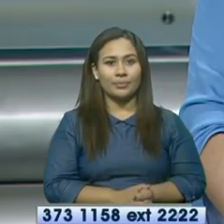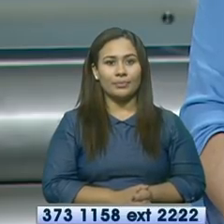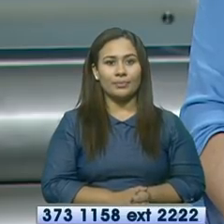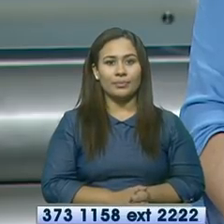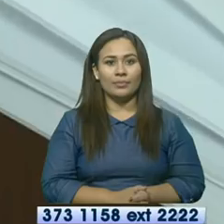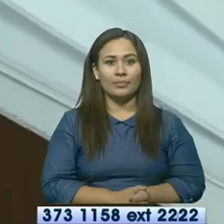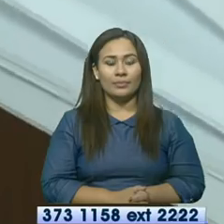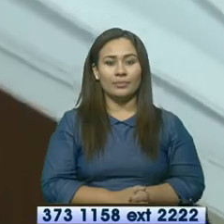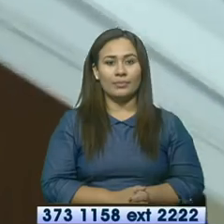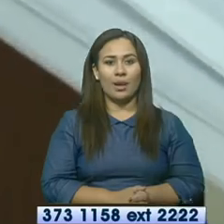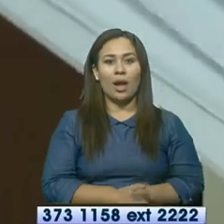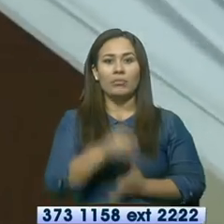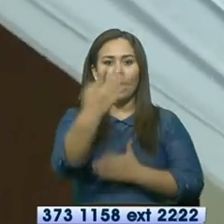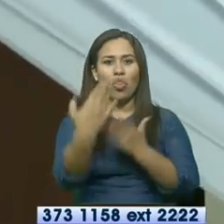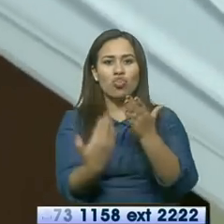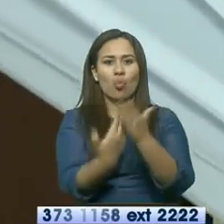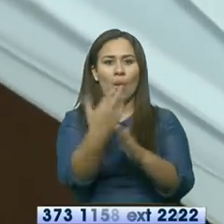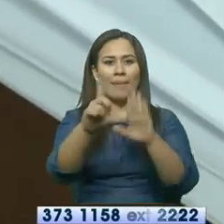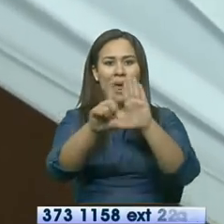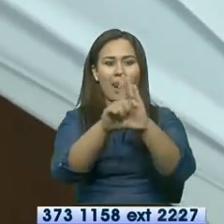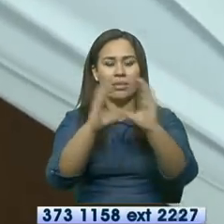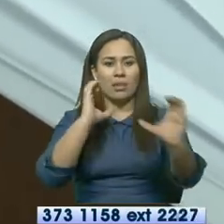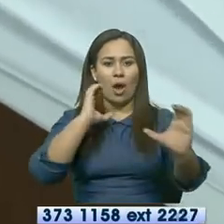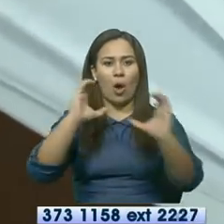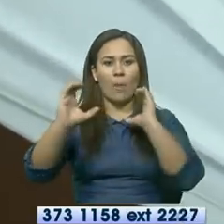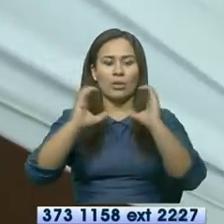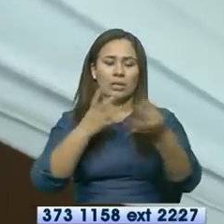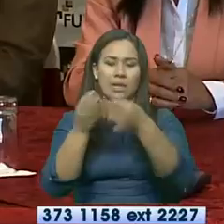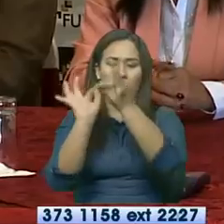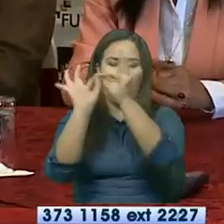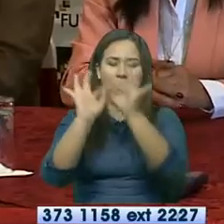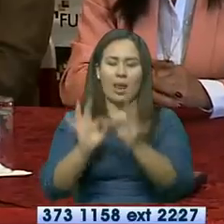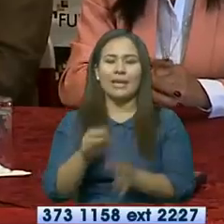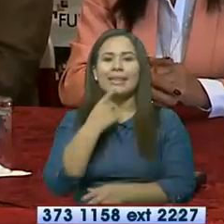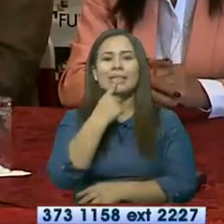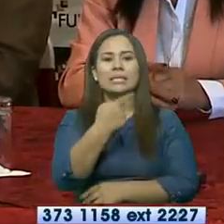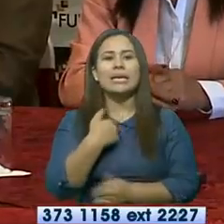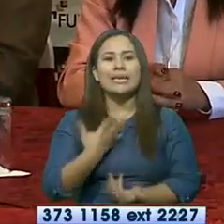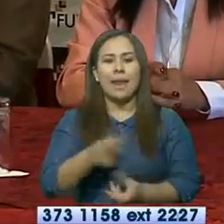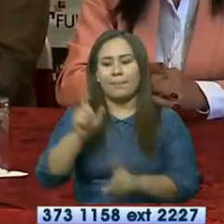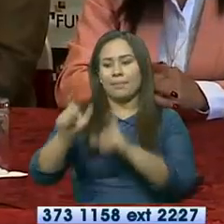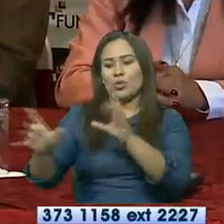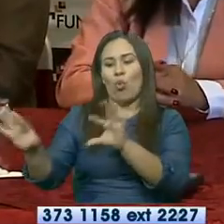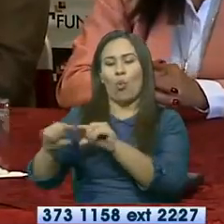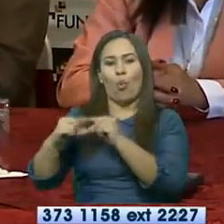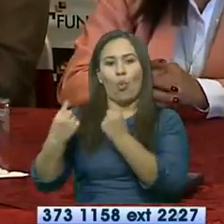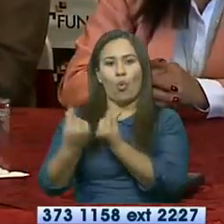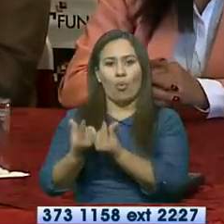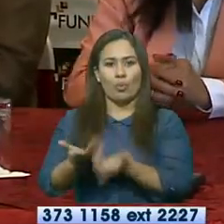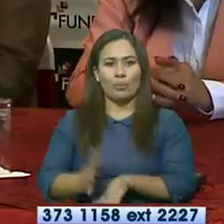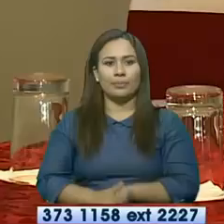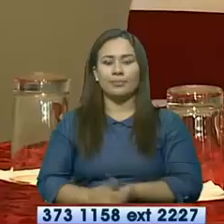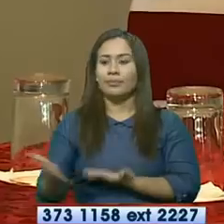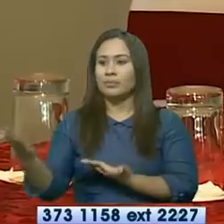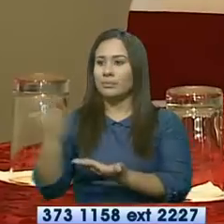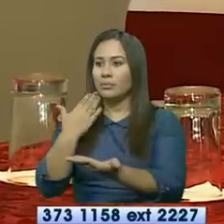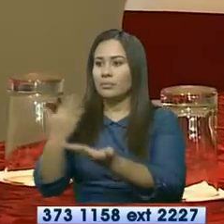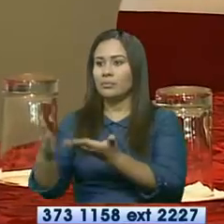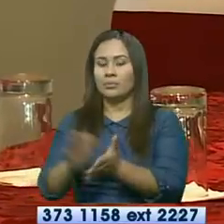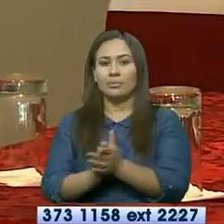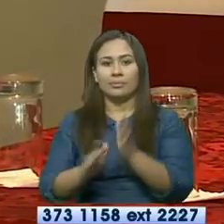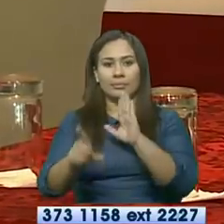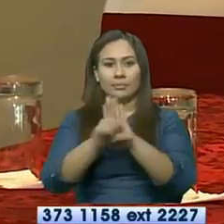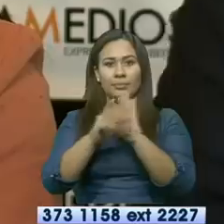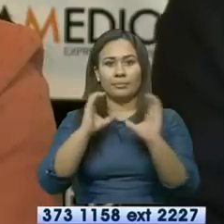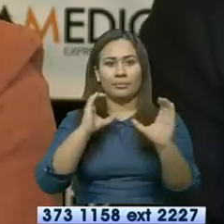una nueva ley orgánica de comunicación totalmente reformada es lo que se plantea desde el grupo democrático por las reformas a la ley de comunicación